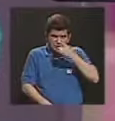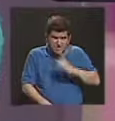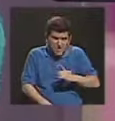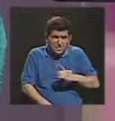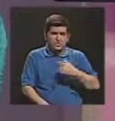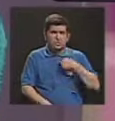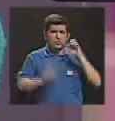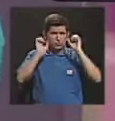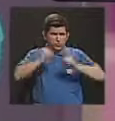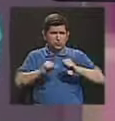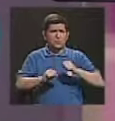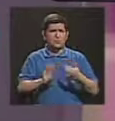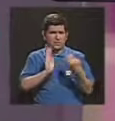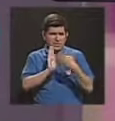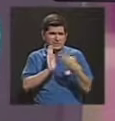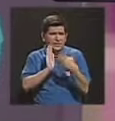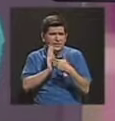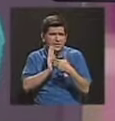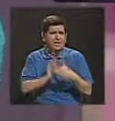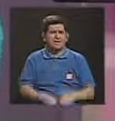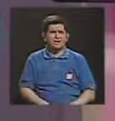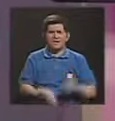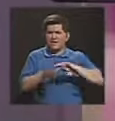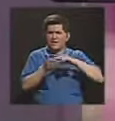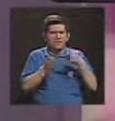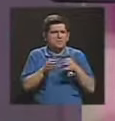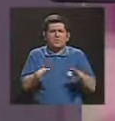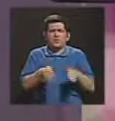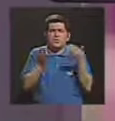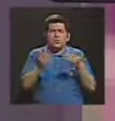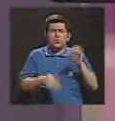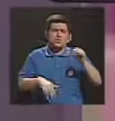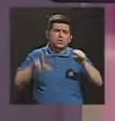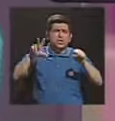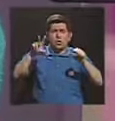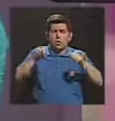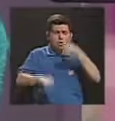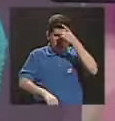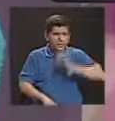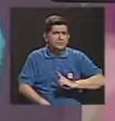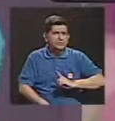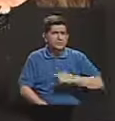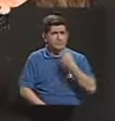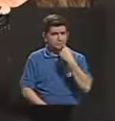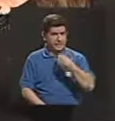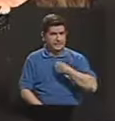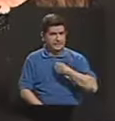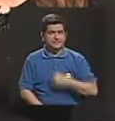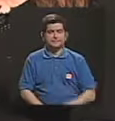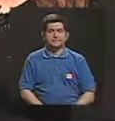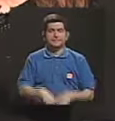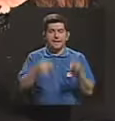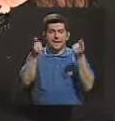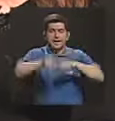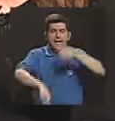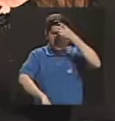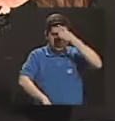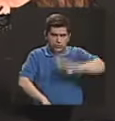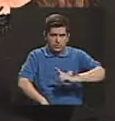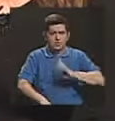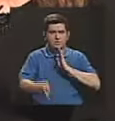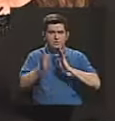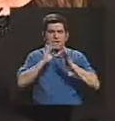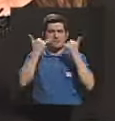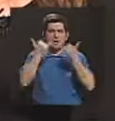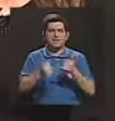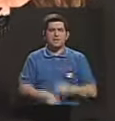en lo que yo podría caer. ¿Cómo entonces defino eso? ¿Es una depresión o no? ¿Usted me podría decir? Bueno, en el caso de la depresión estamos